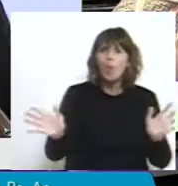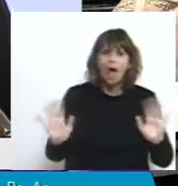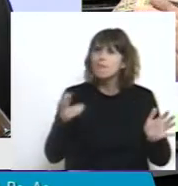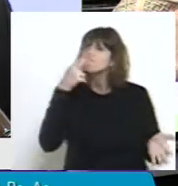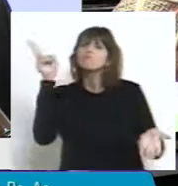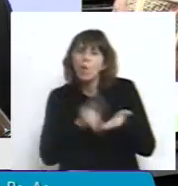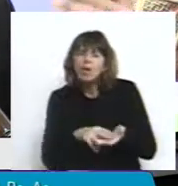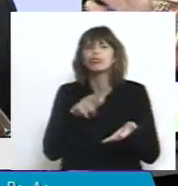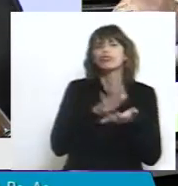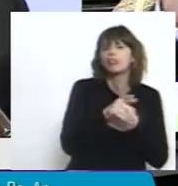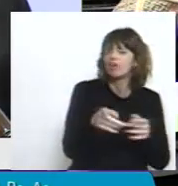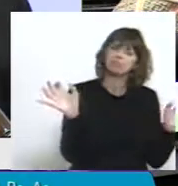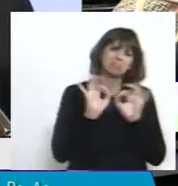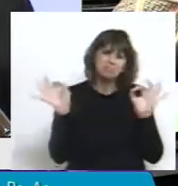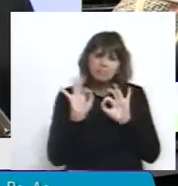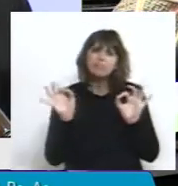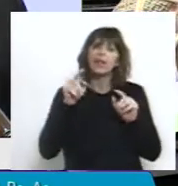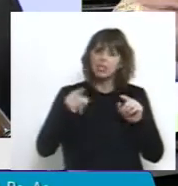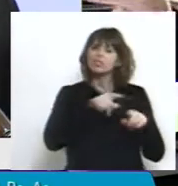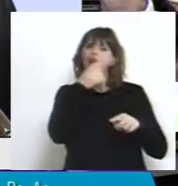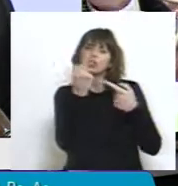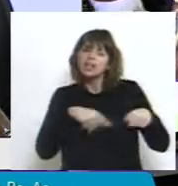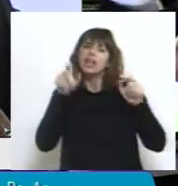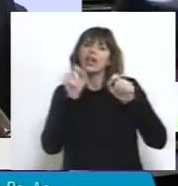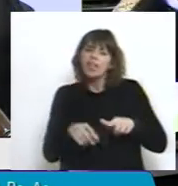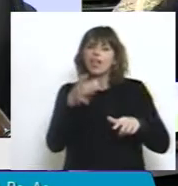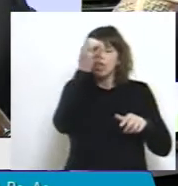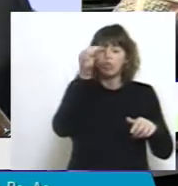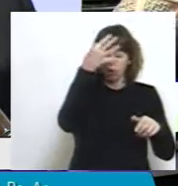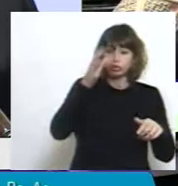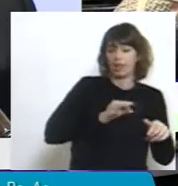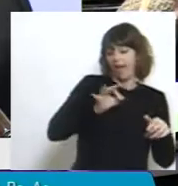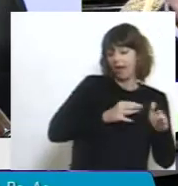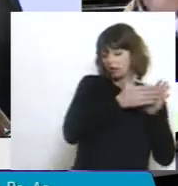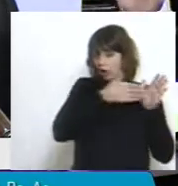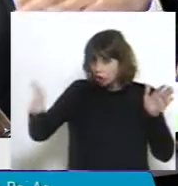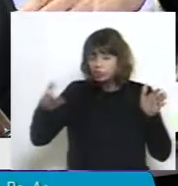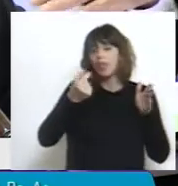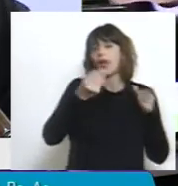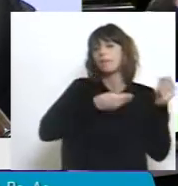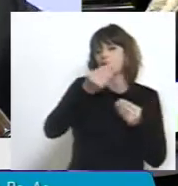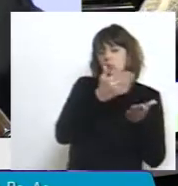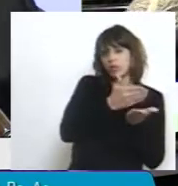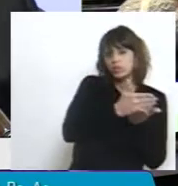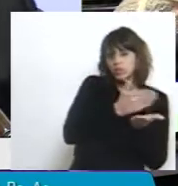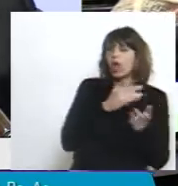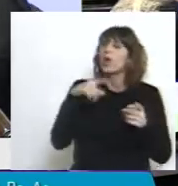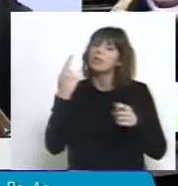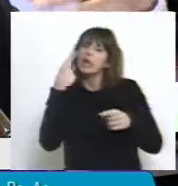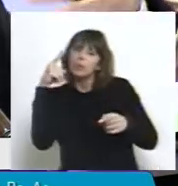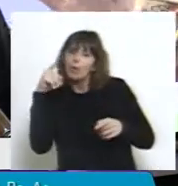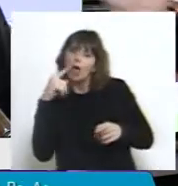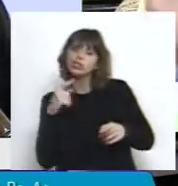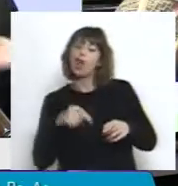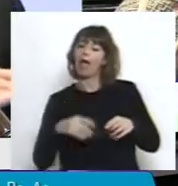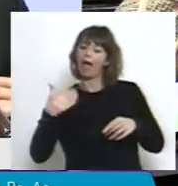otras características de estos 12 años de presupuesto. No hay una presión tributaria desbordante, nadie tiene el cuchillo bajo el poncho,